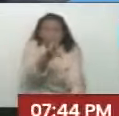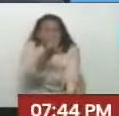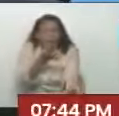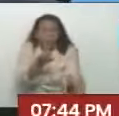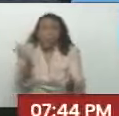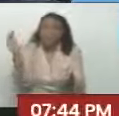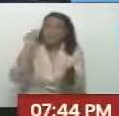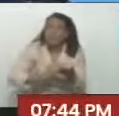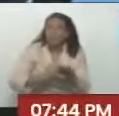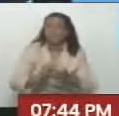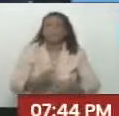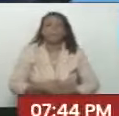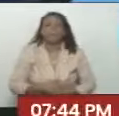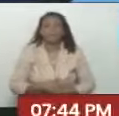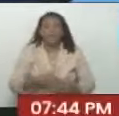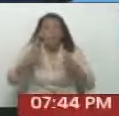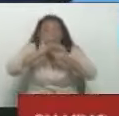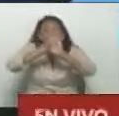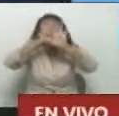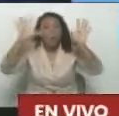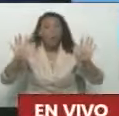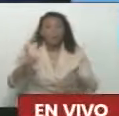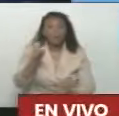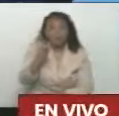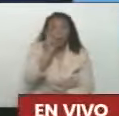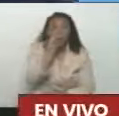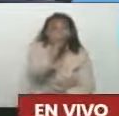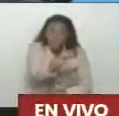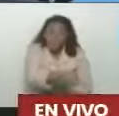nunca. Honor y gloria.